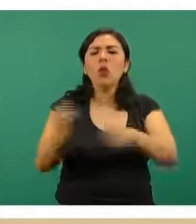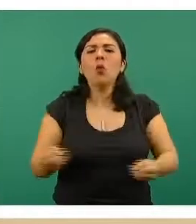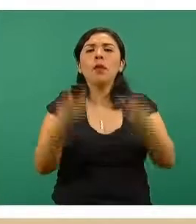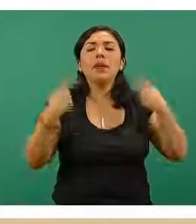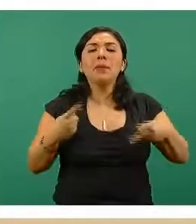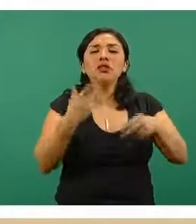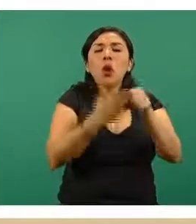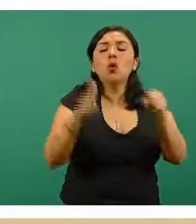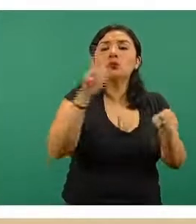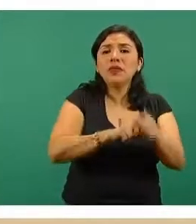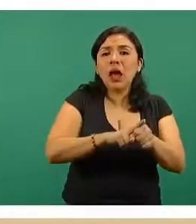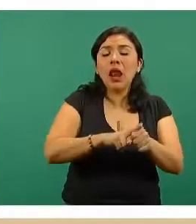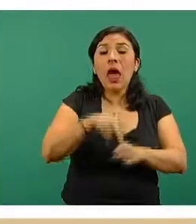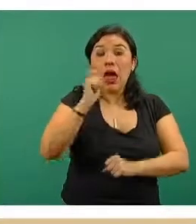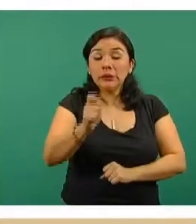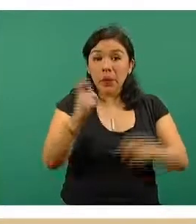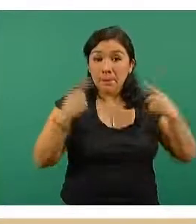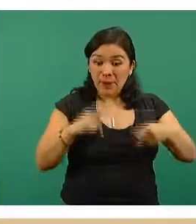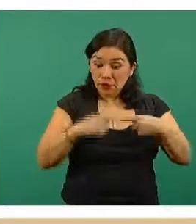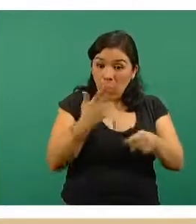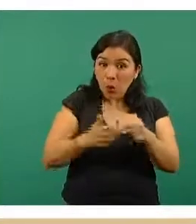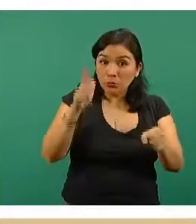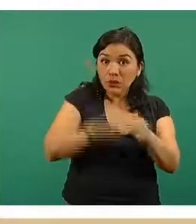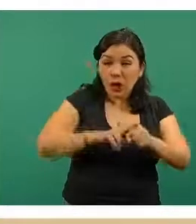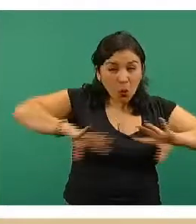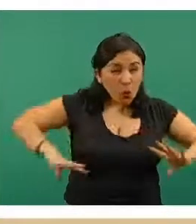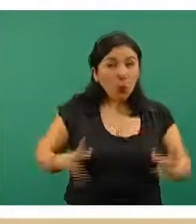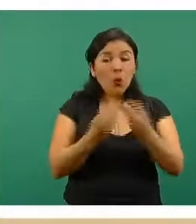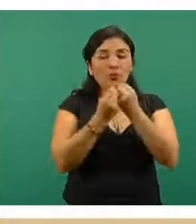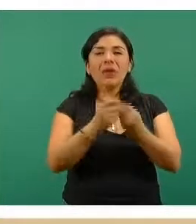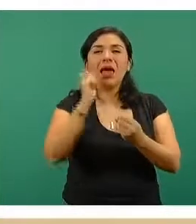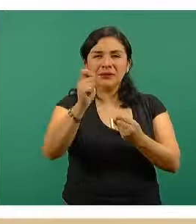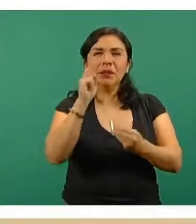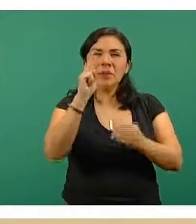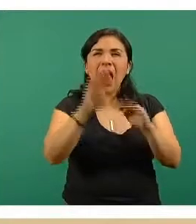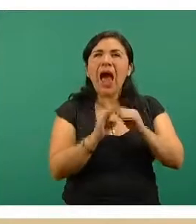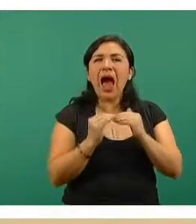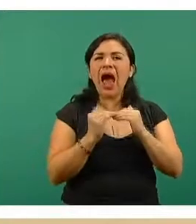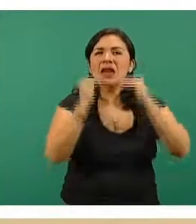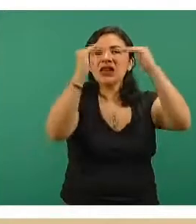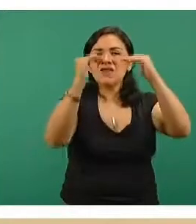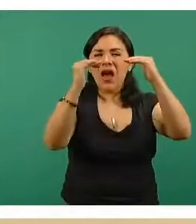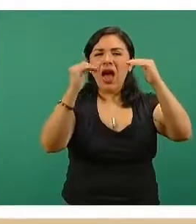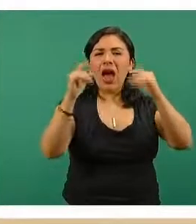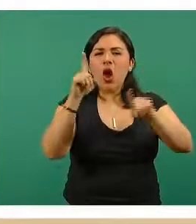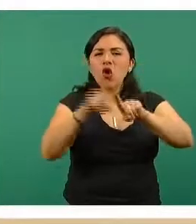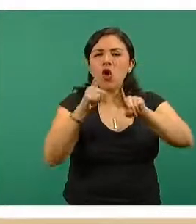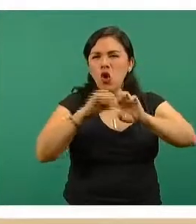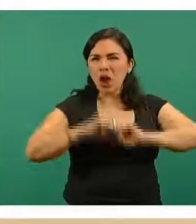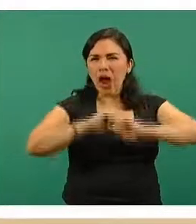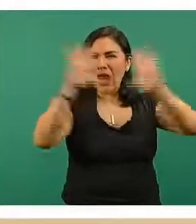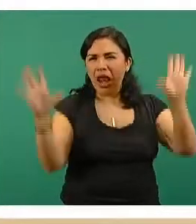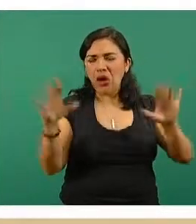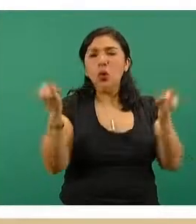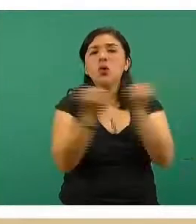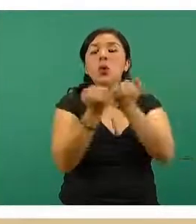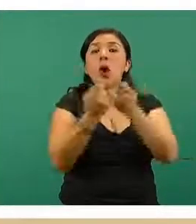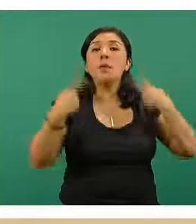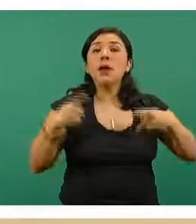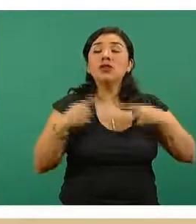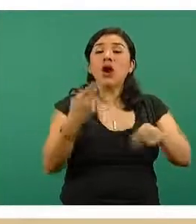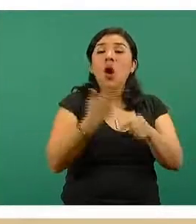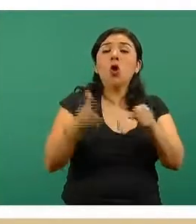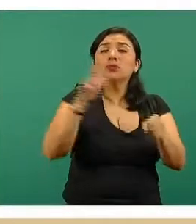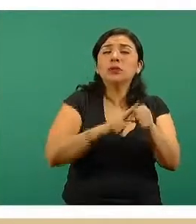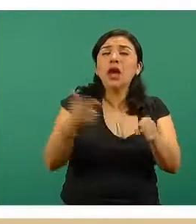hospitalizadas, tanto personas hospitalizadas totales, que es la curva superior en el tono más claro, como las personas hospitalizadas